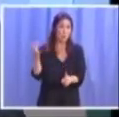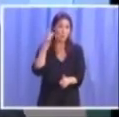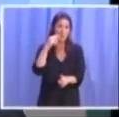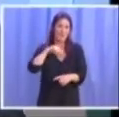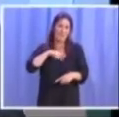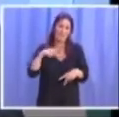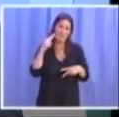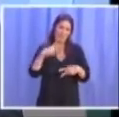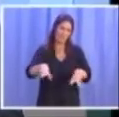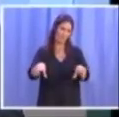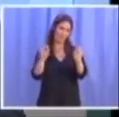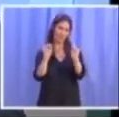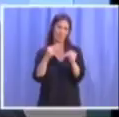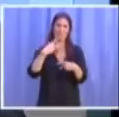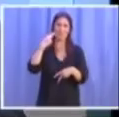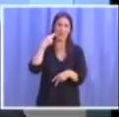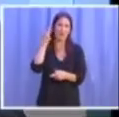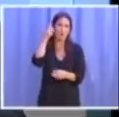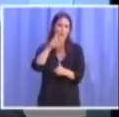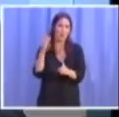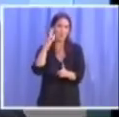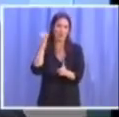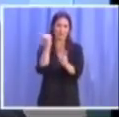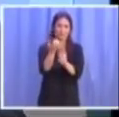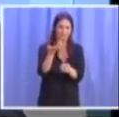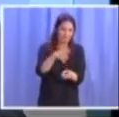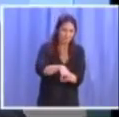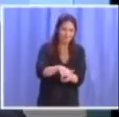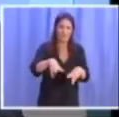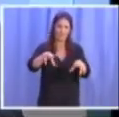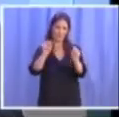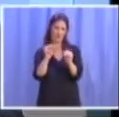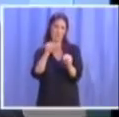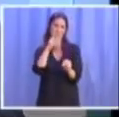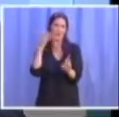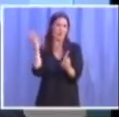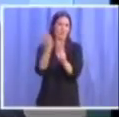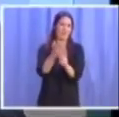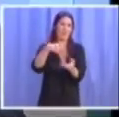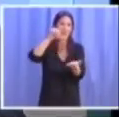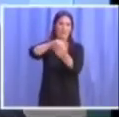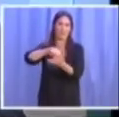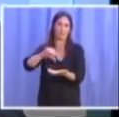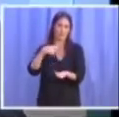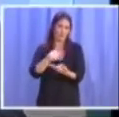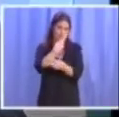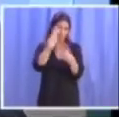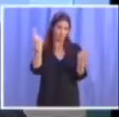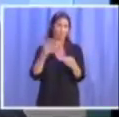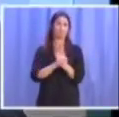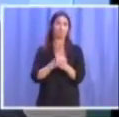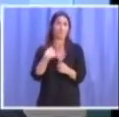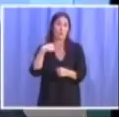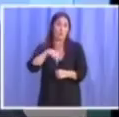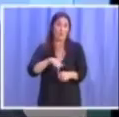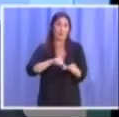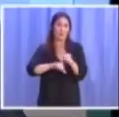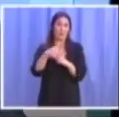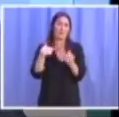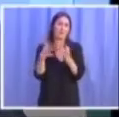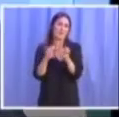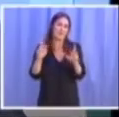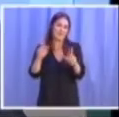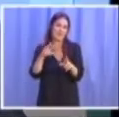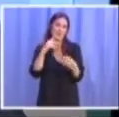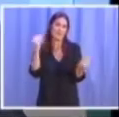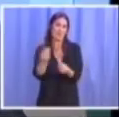miedo, pueda ser agredida, para que nunca una mujer pueda ser apuñalada en pleno centro de la ciudad. Desde aquí, mi deseo de que se